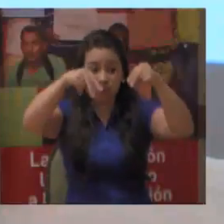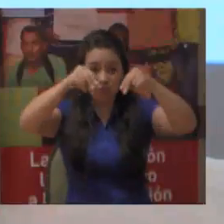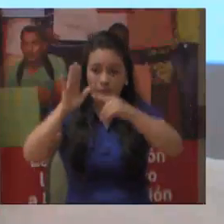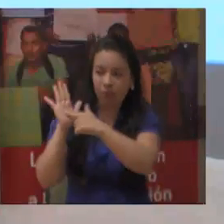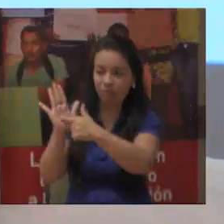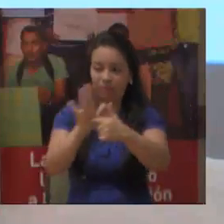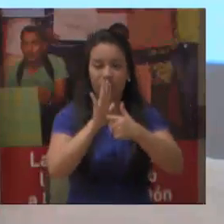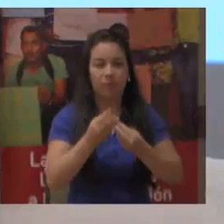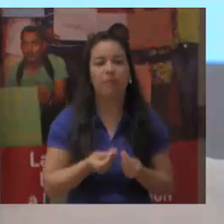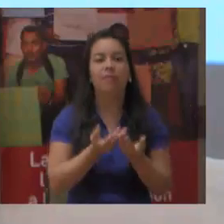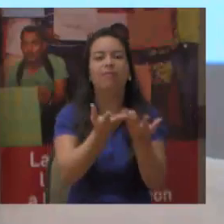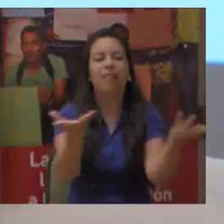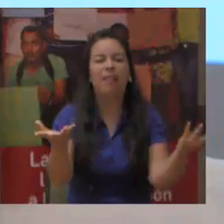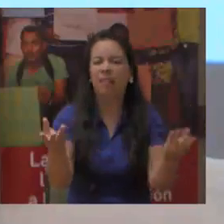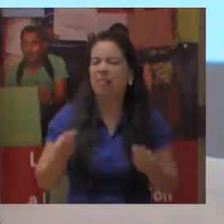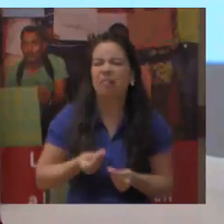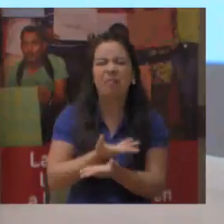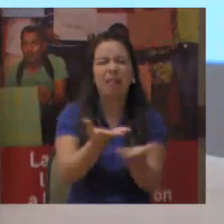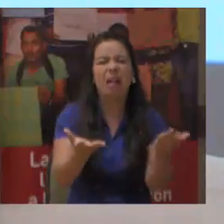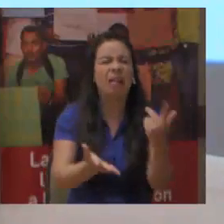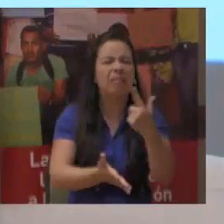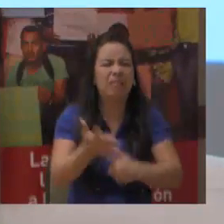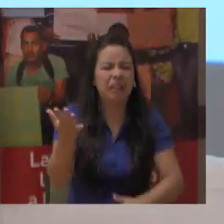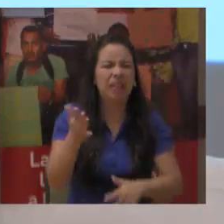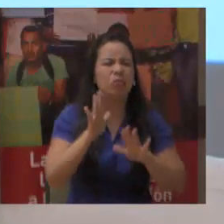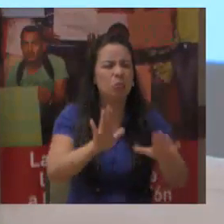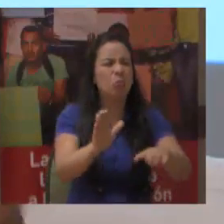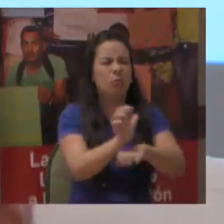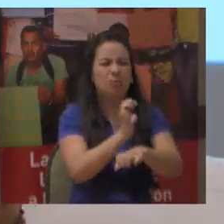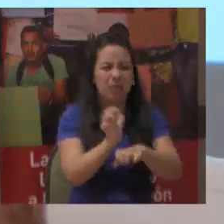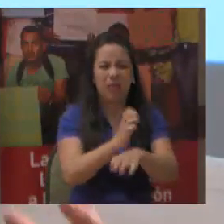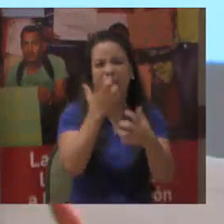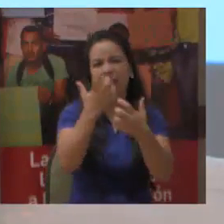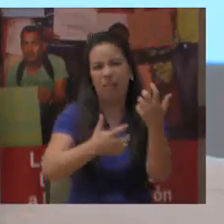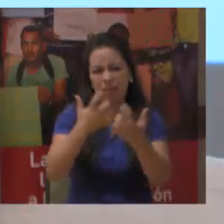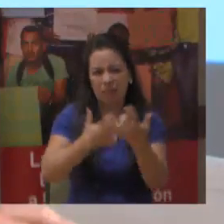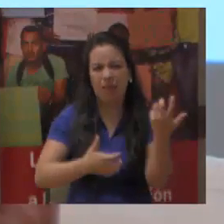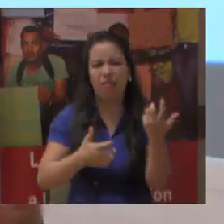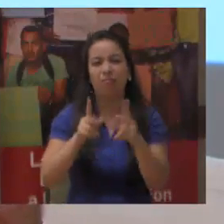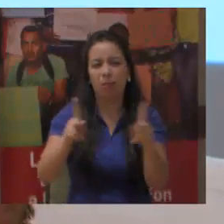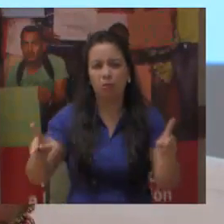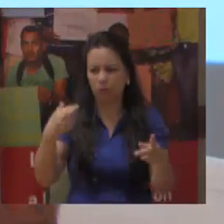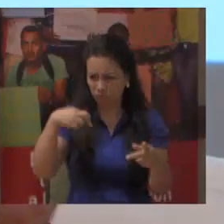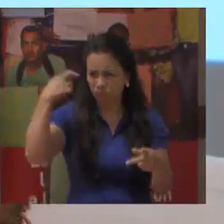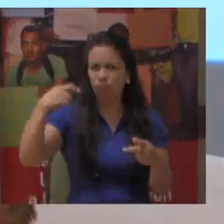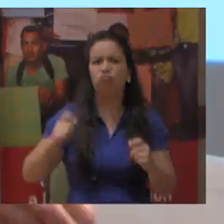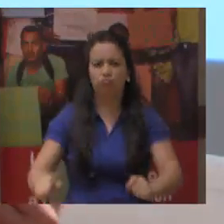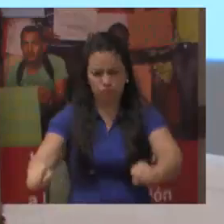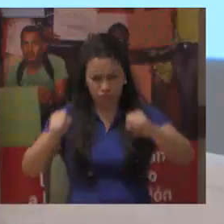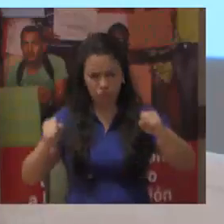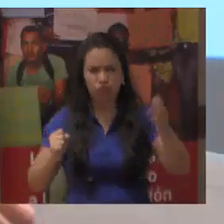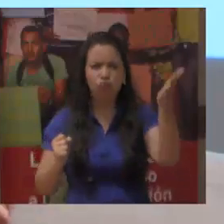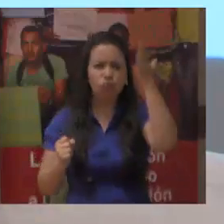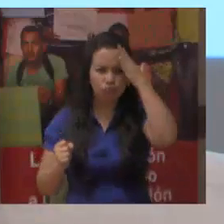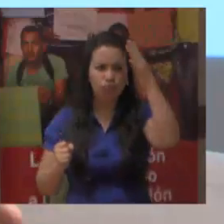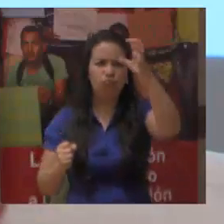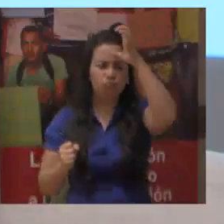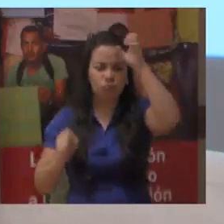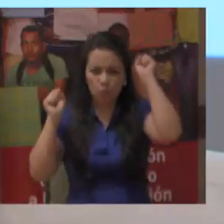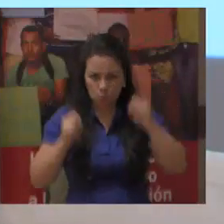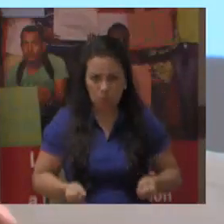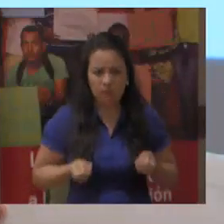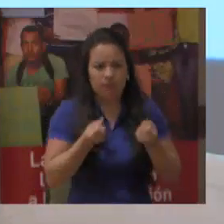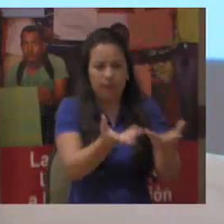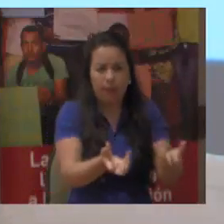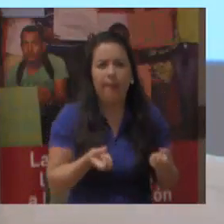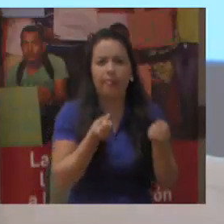entregándole a los empresarios, personas preparadas, personas con todas las condiciones y capacidades